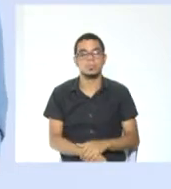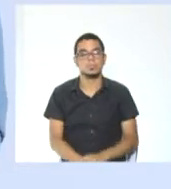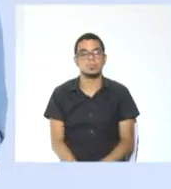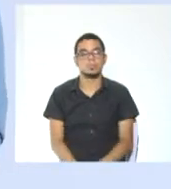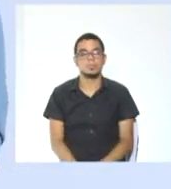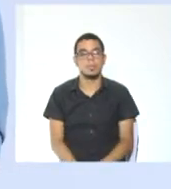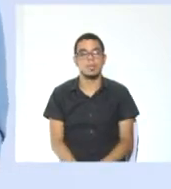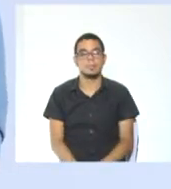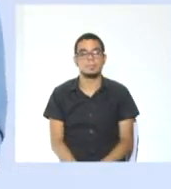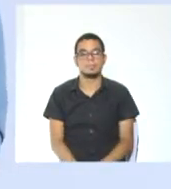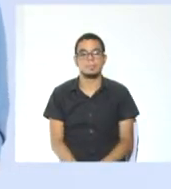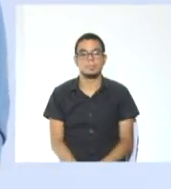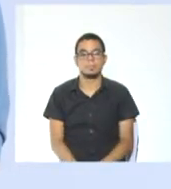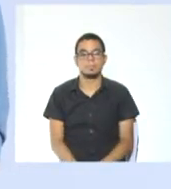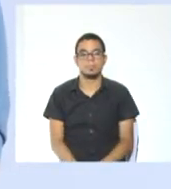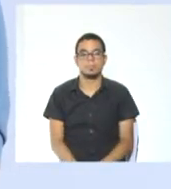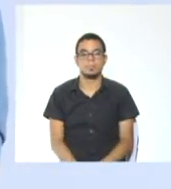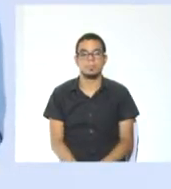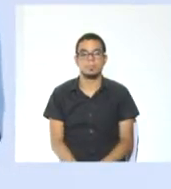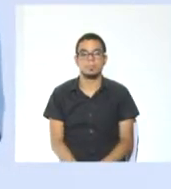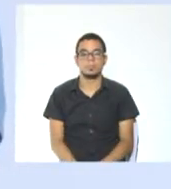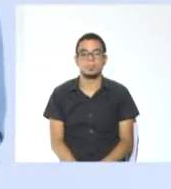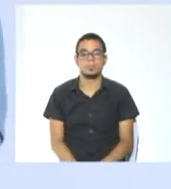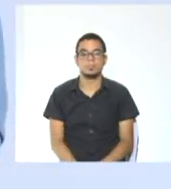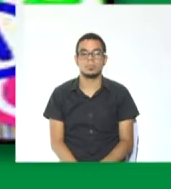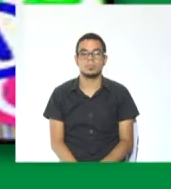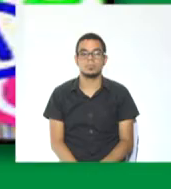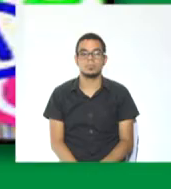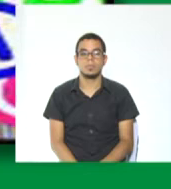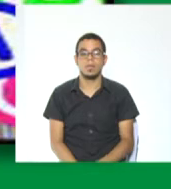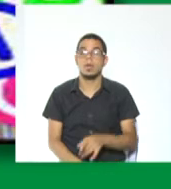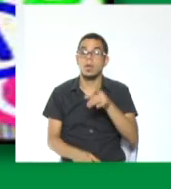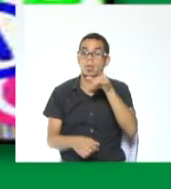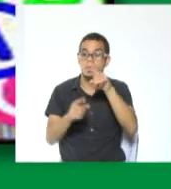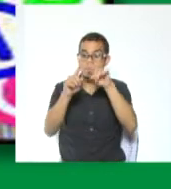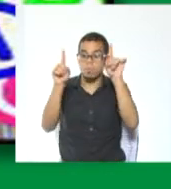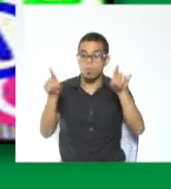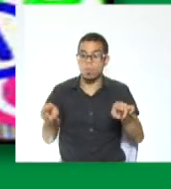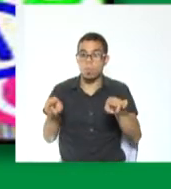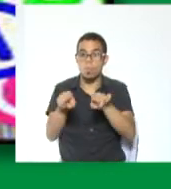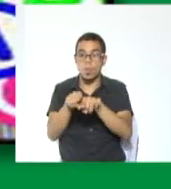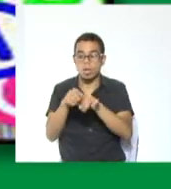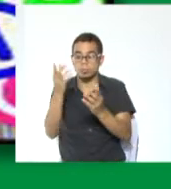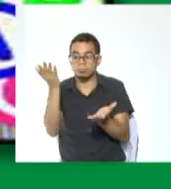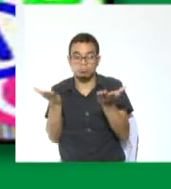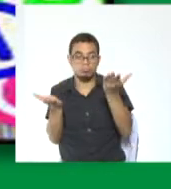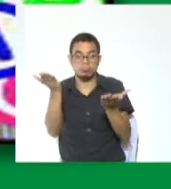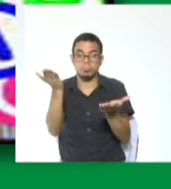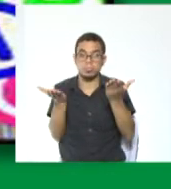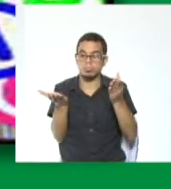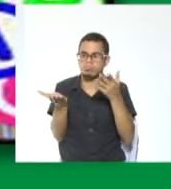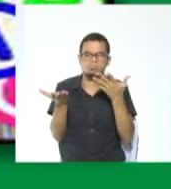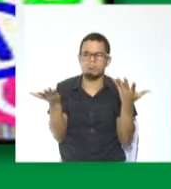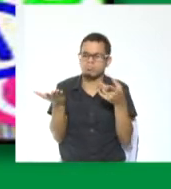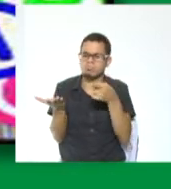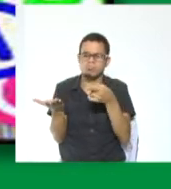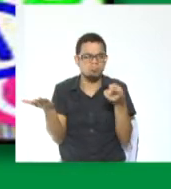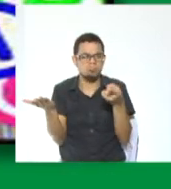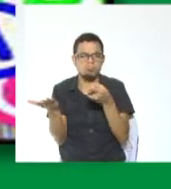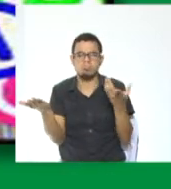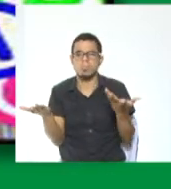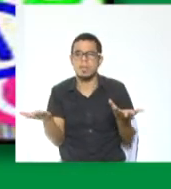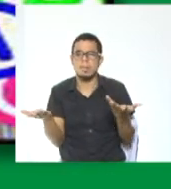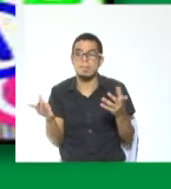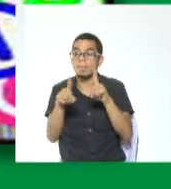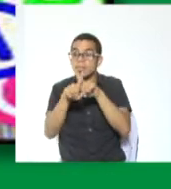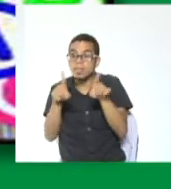para desarrollar de cuarto, quinto y sexto grado. Elabora un cuadro comparativo en el que menciones